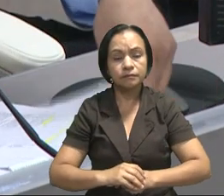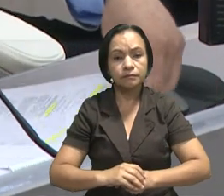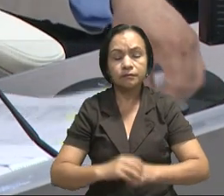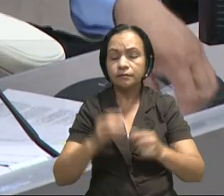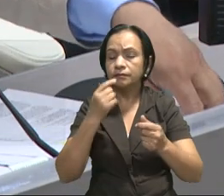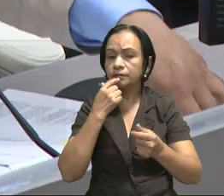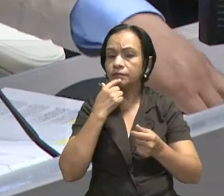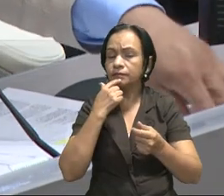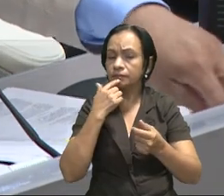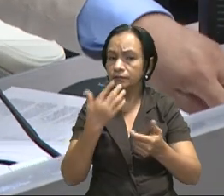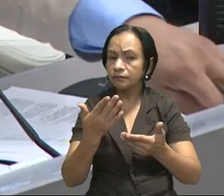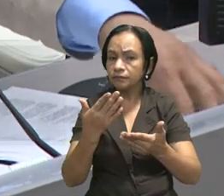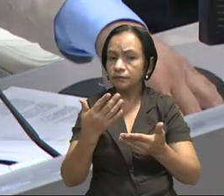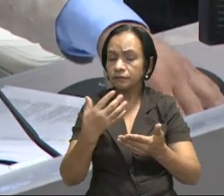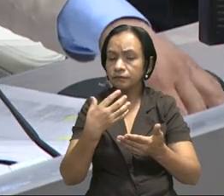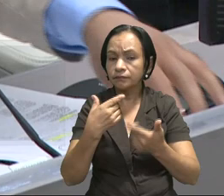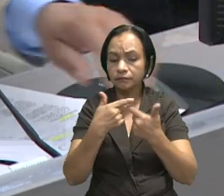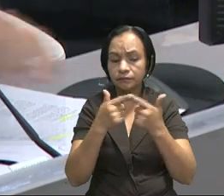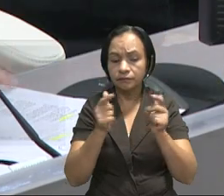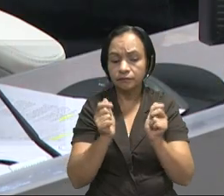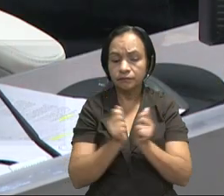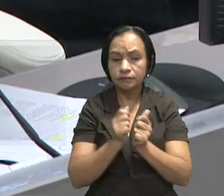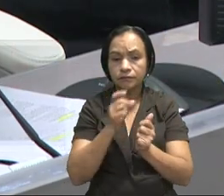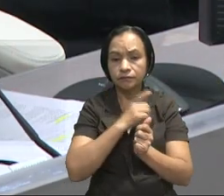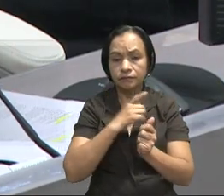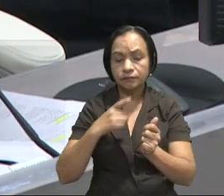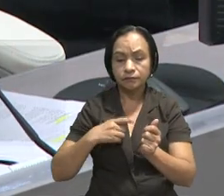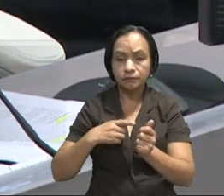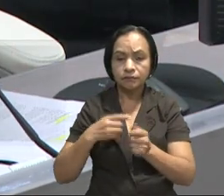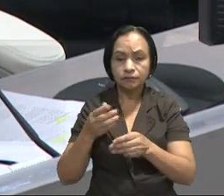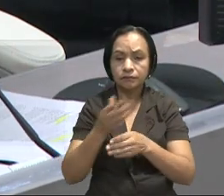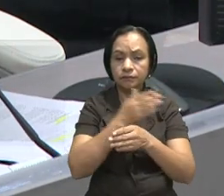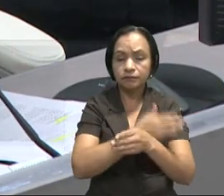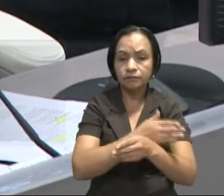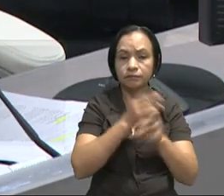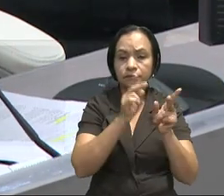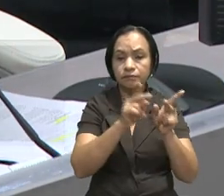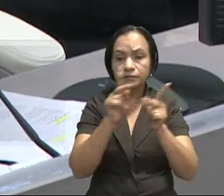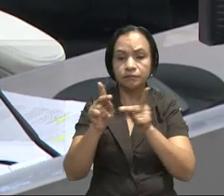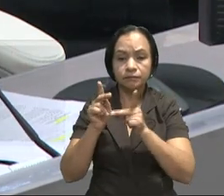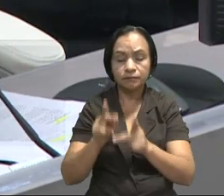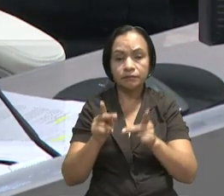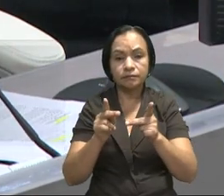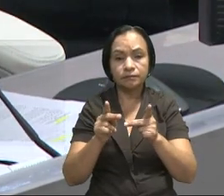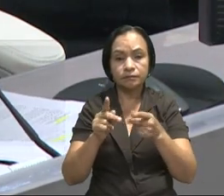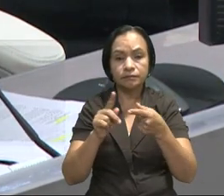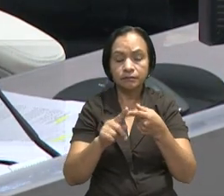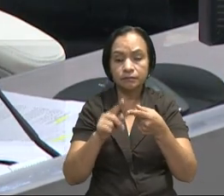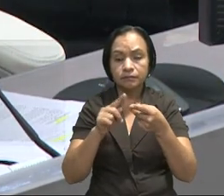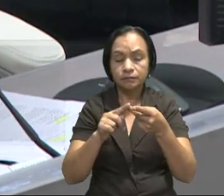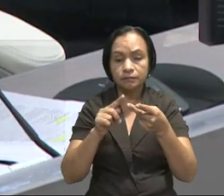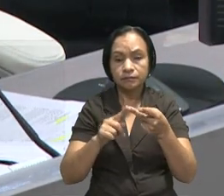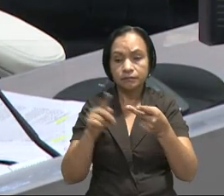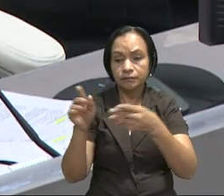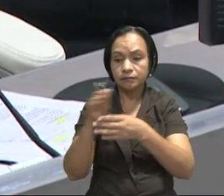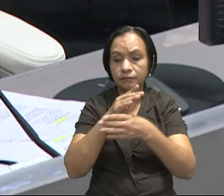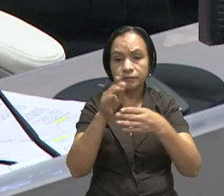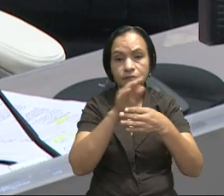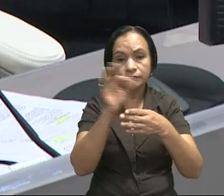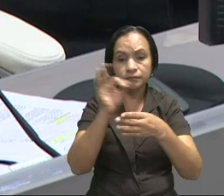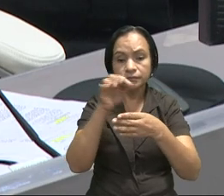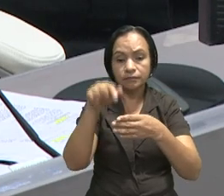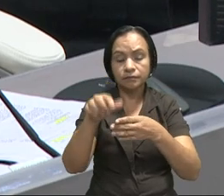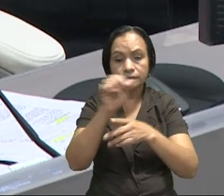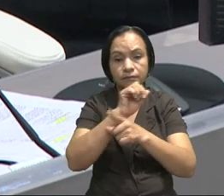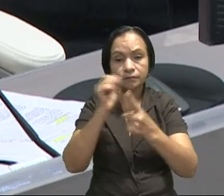porque nosotros, pues, en reiteradas ocasiones, todos los personajes que han pasado de una u otra forma ante